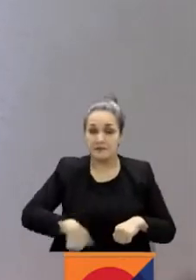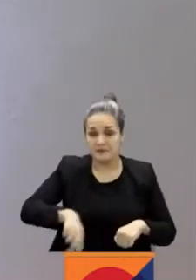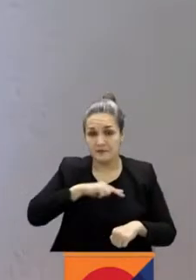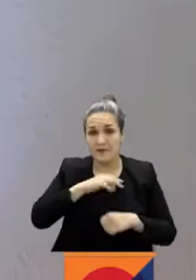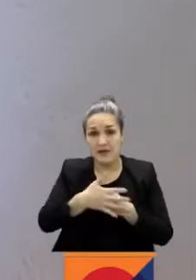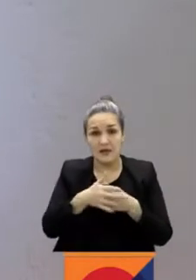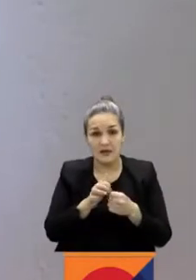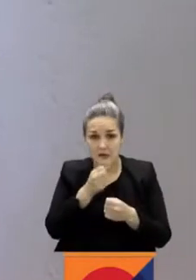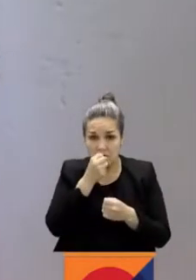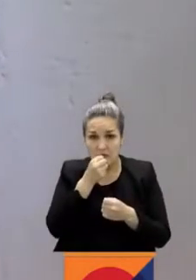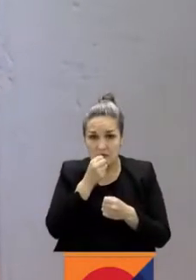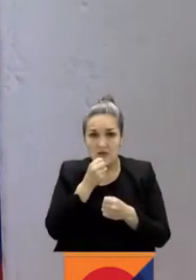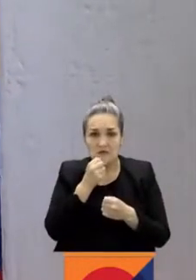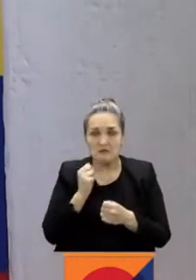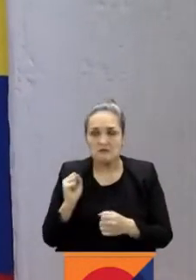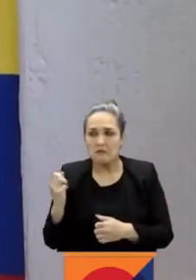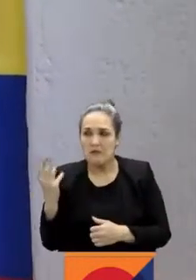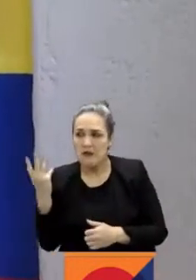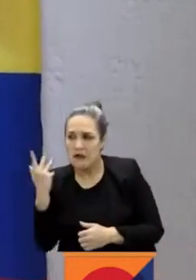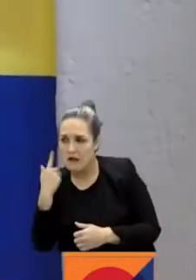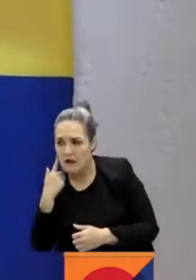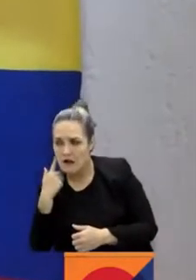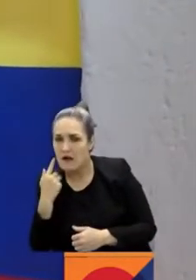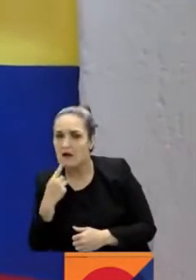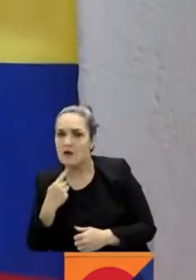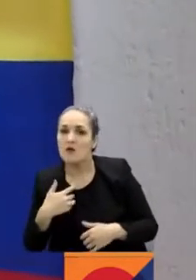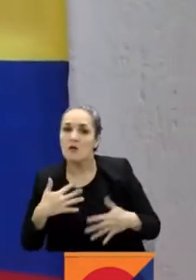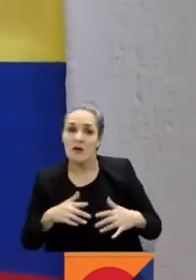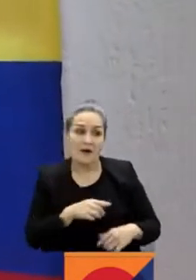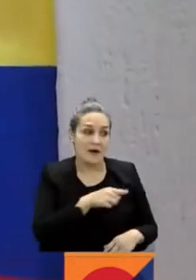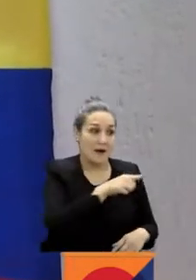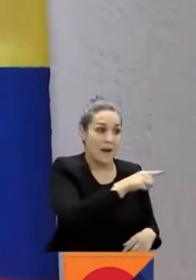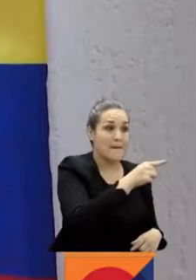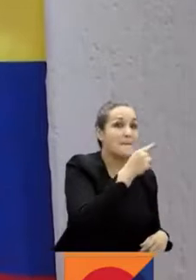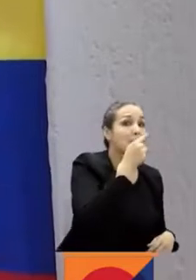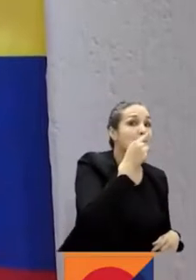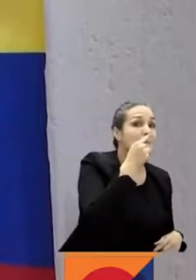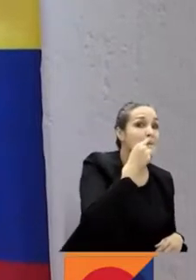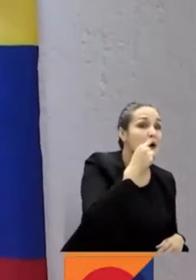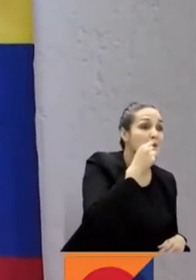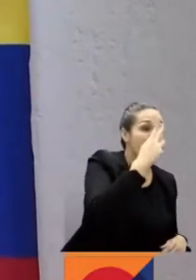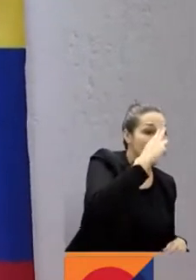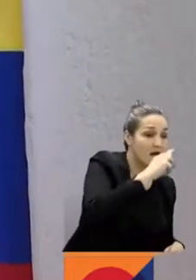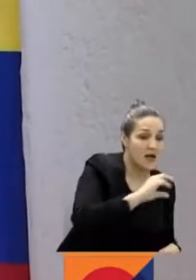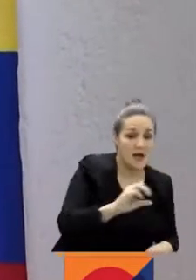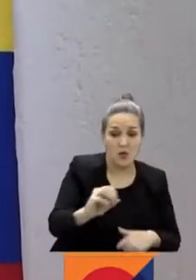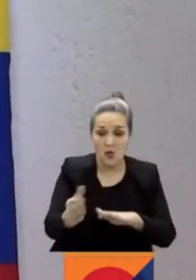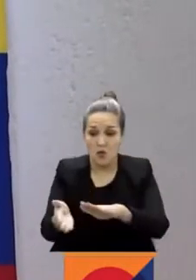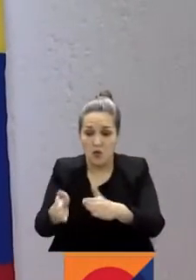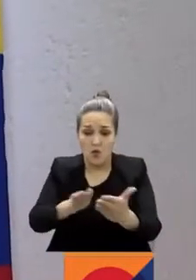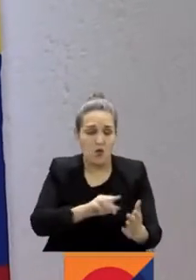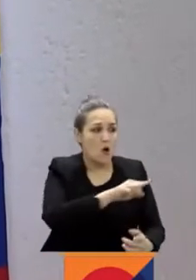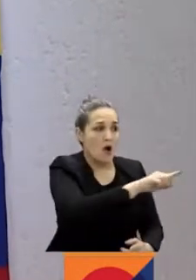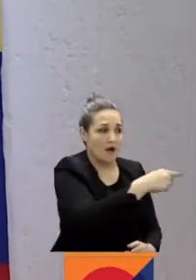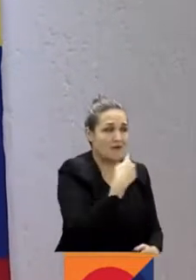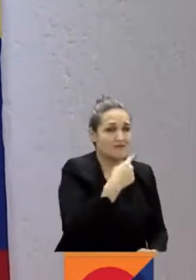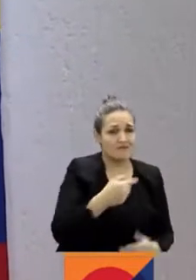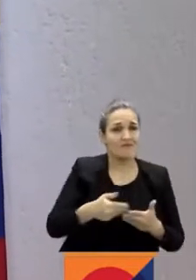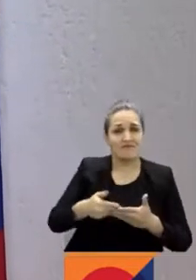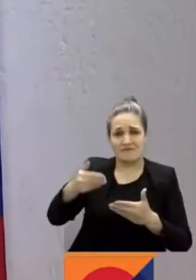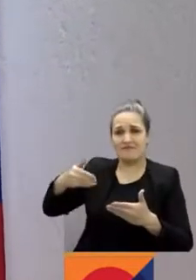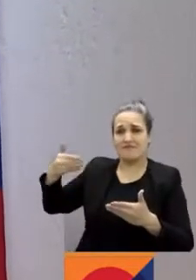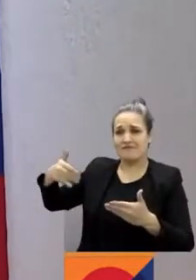Noticias conoció en primicia una denuncia que hace el padre de una de las víctimas de este atentado frente a las posibles